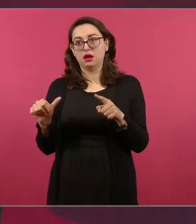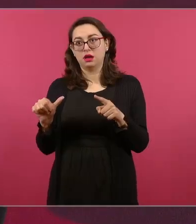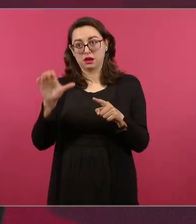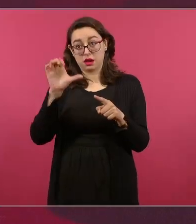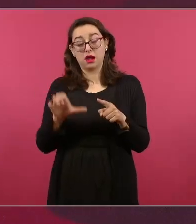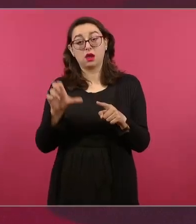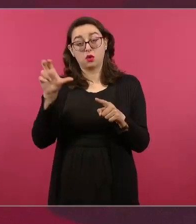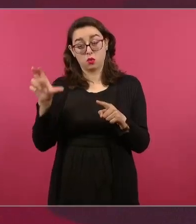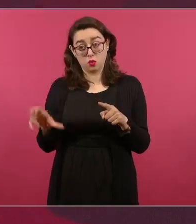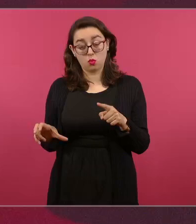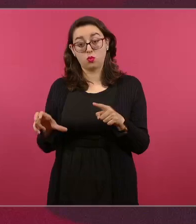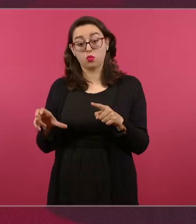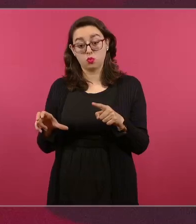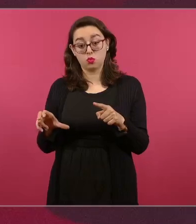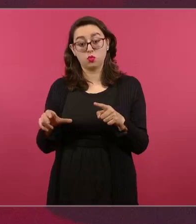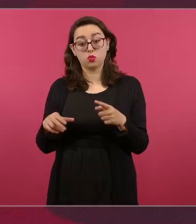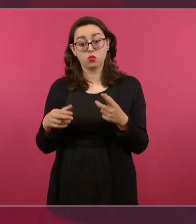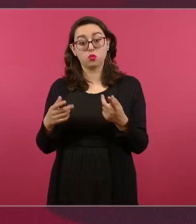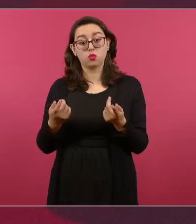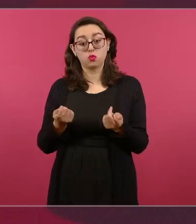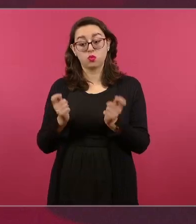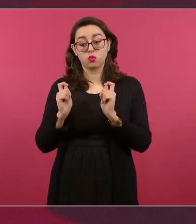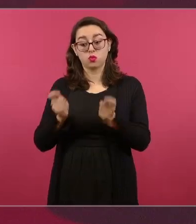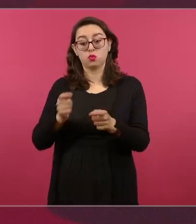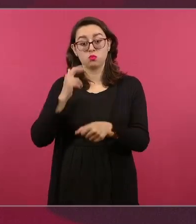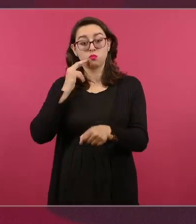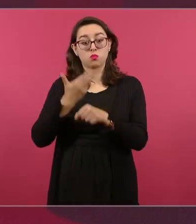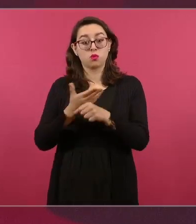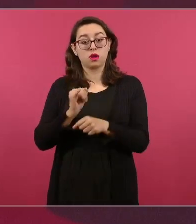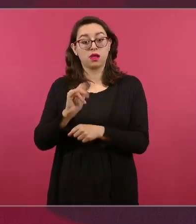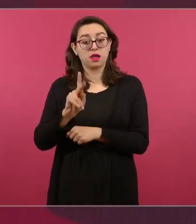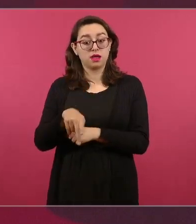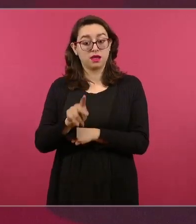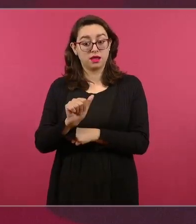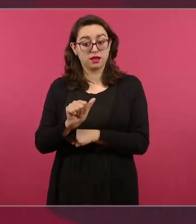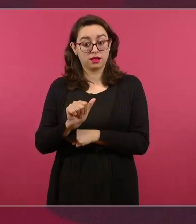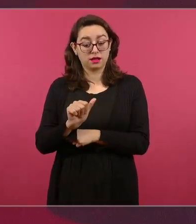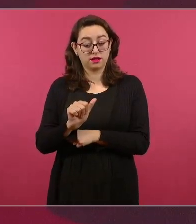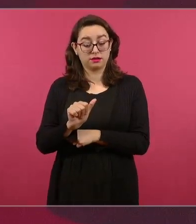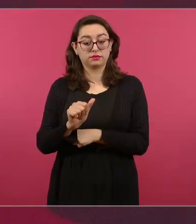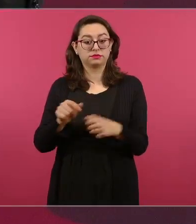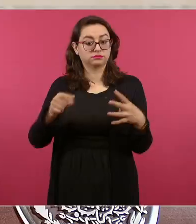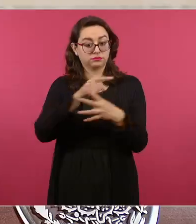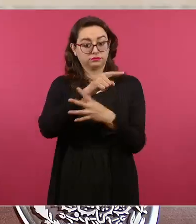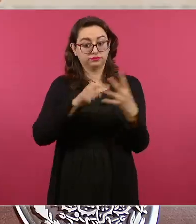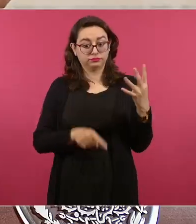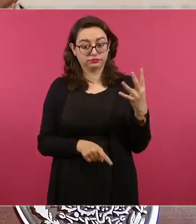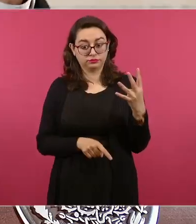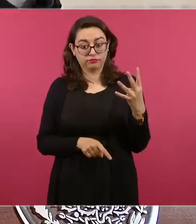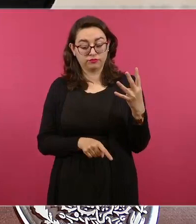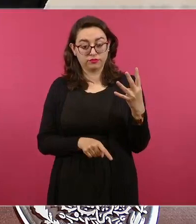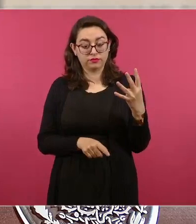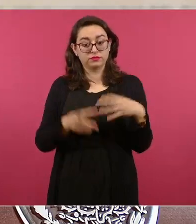Cancún que está a cargo de ICA. Van a ir los